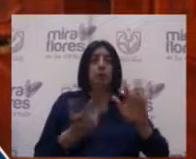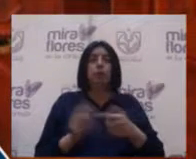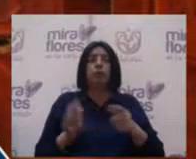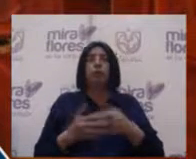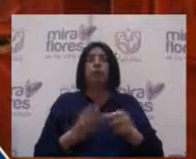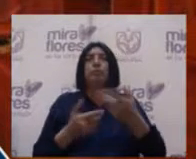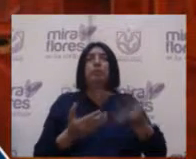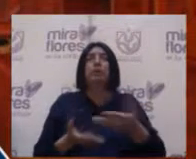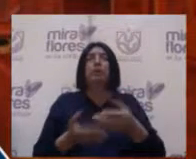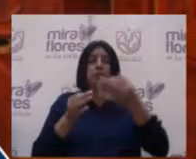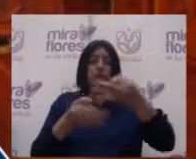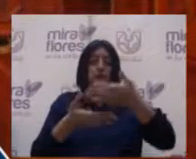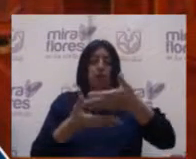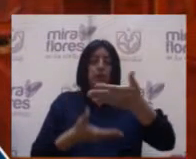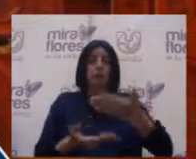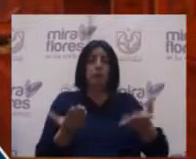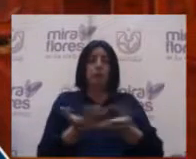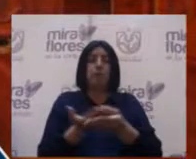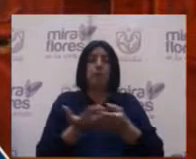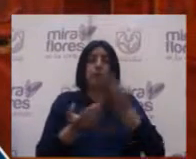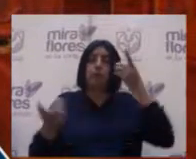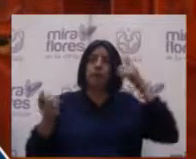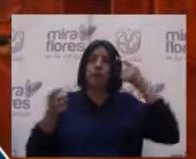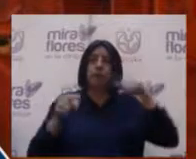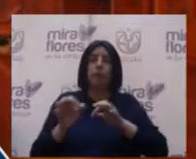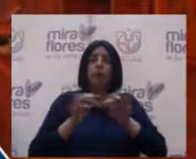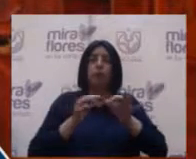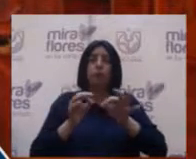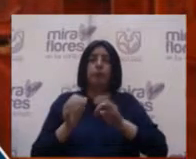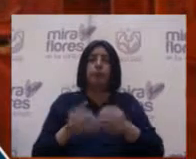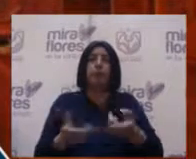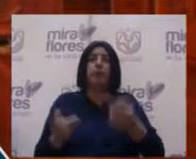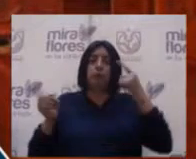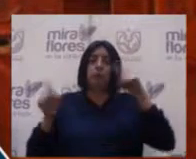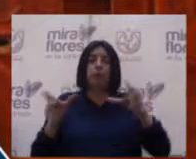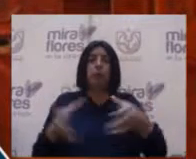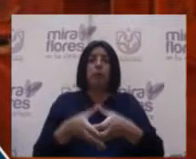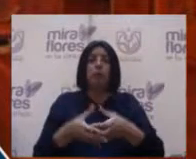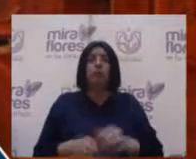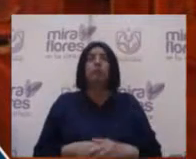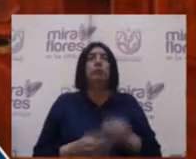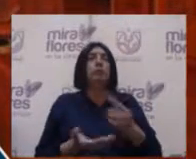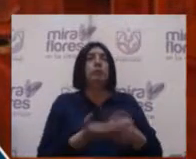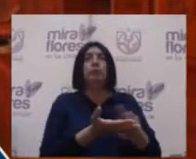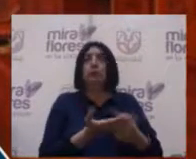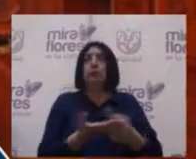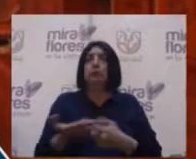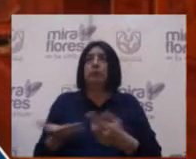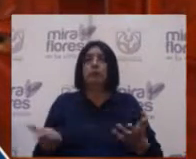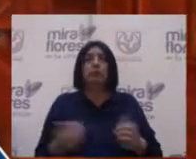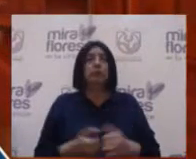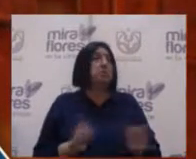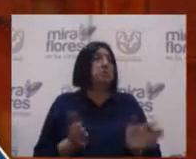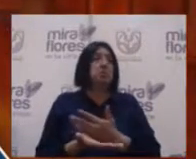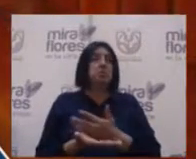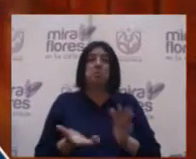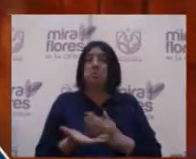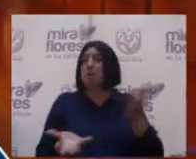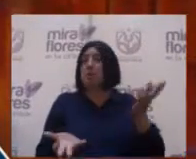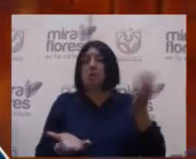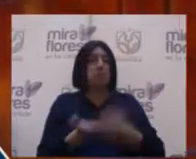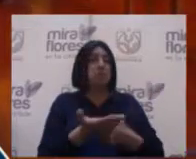de formalizar la misma y conforme con las consideraciones expuestas en el presente acuerdo. Al debate. Si no tenemos